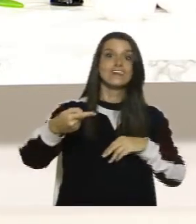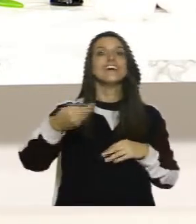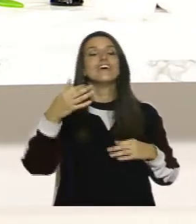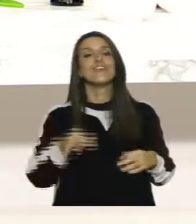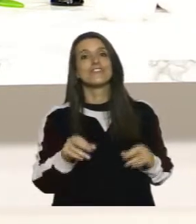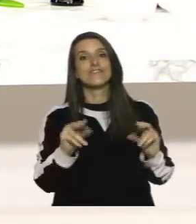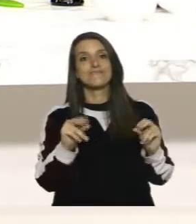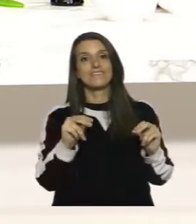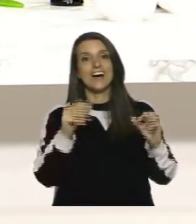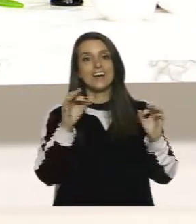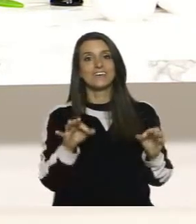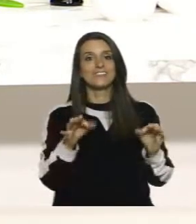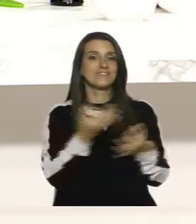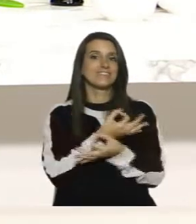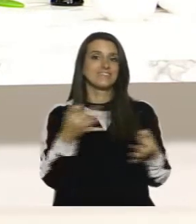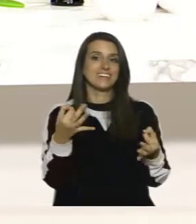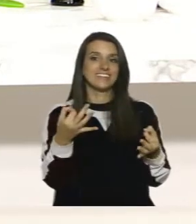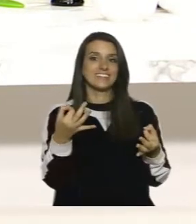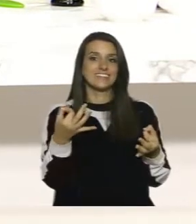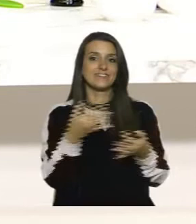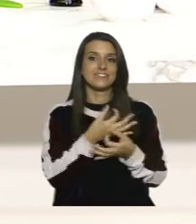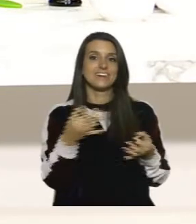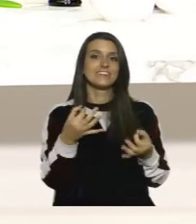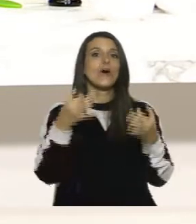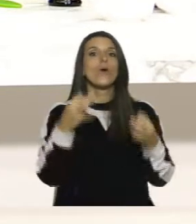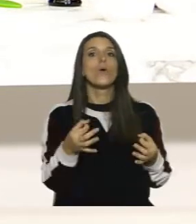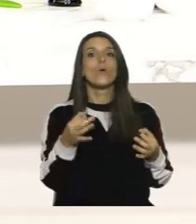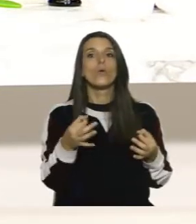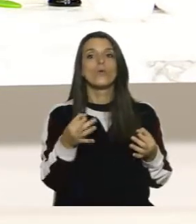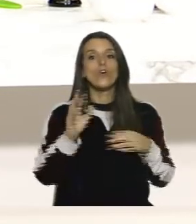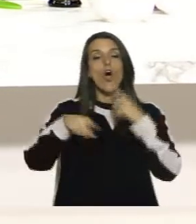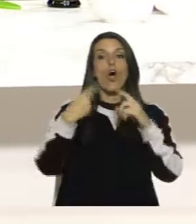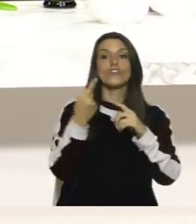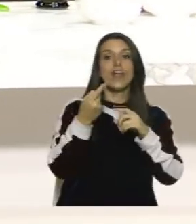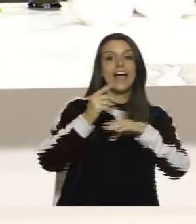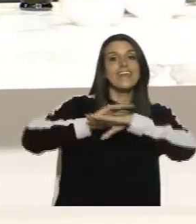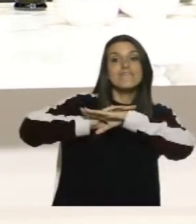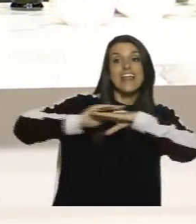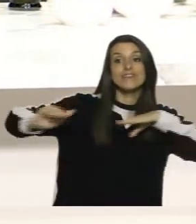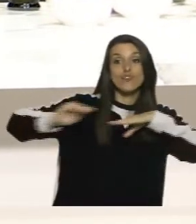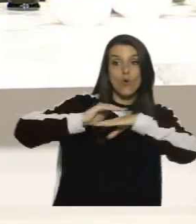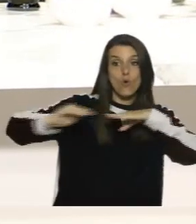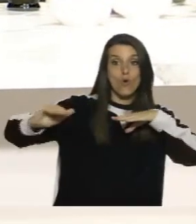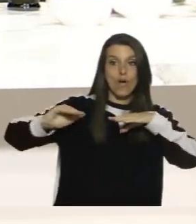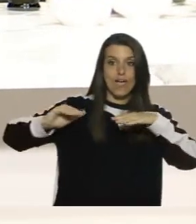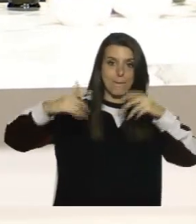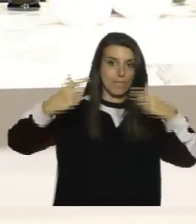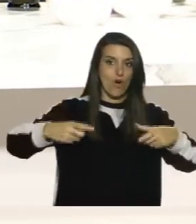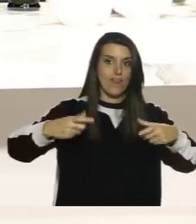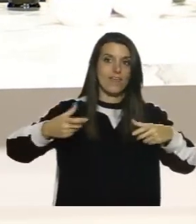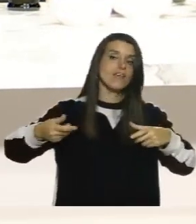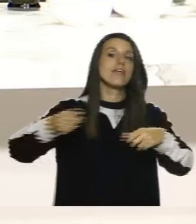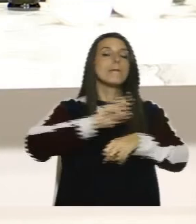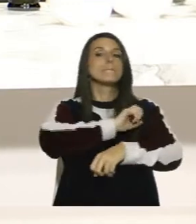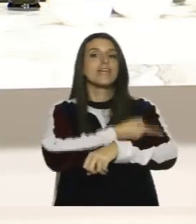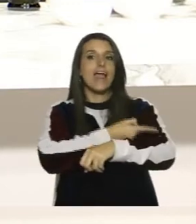Era porque me lo dejaste bárbaro ahí. Otra masita de capa de... Otra. De frillo, de frillo, que, ahí va, crepes, y vamos con la espinaca. Ahí rapidísimo para que